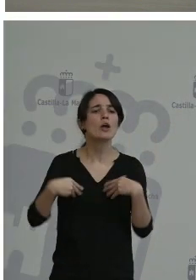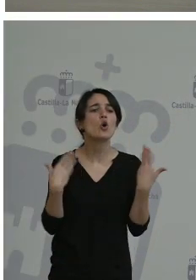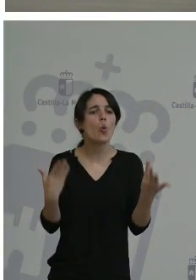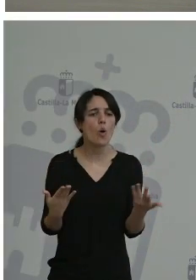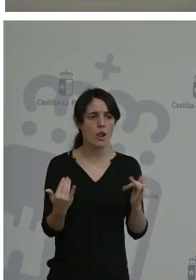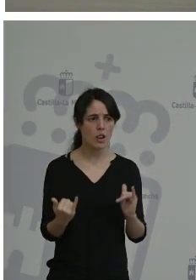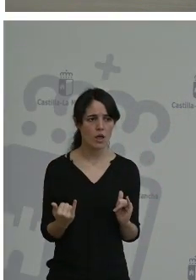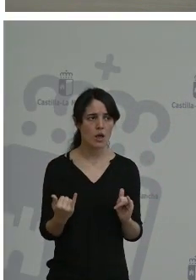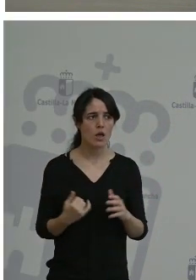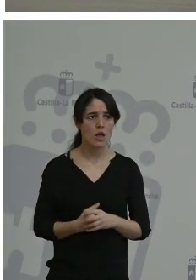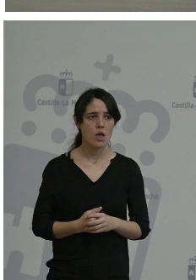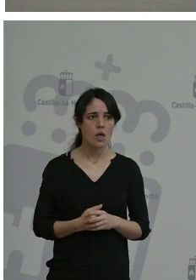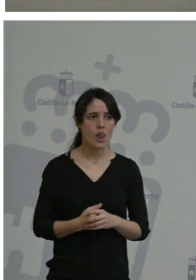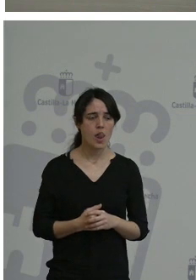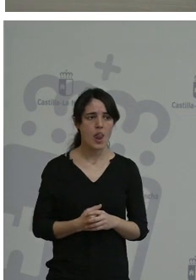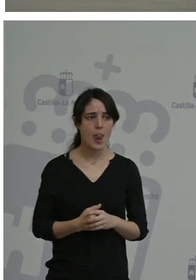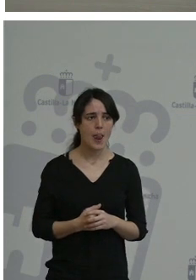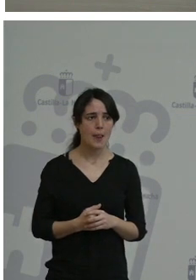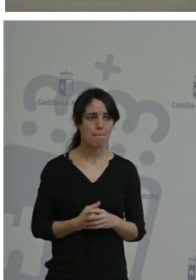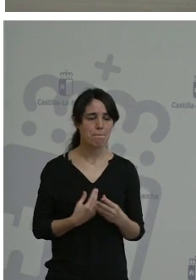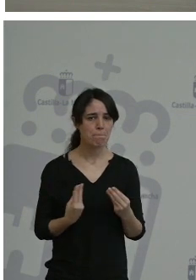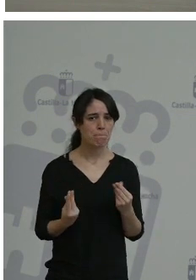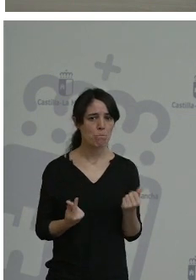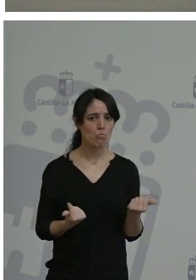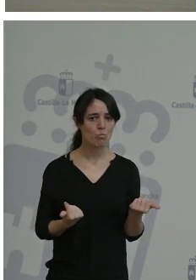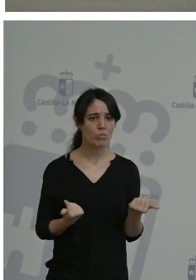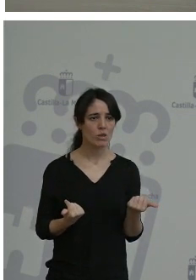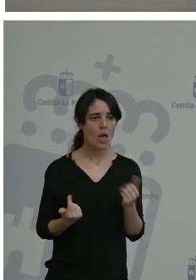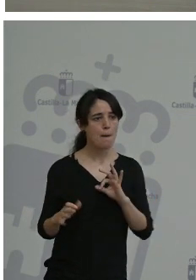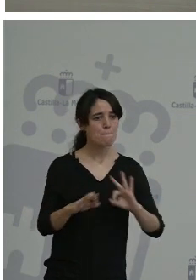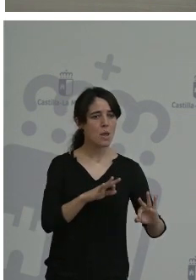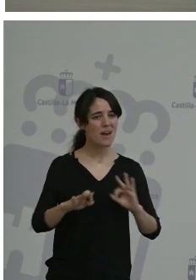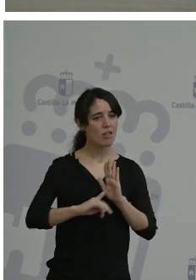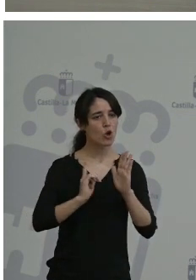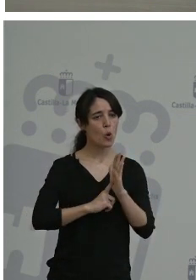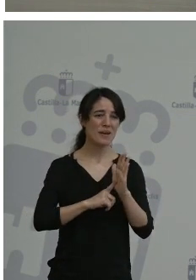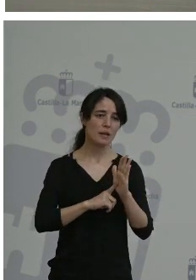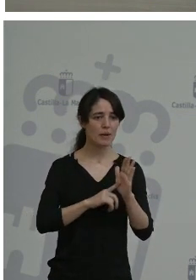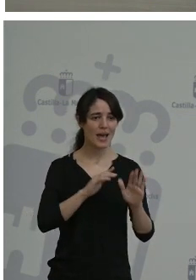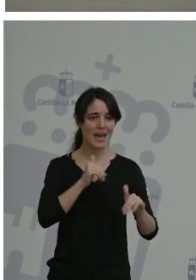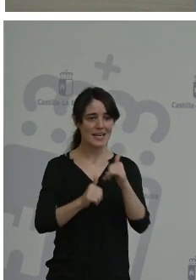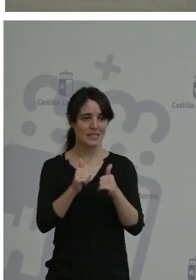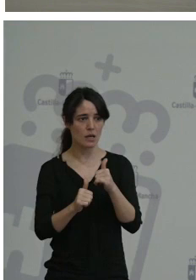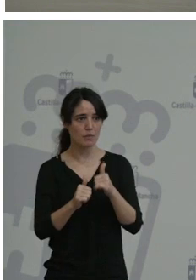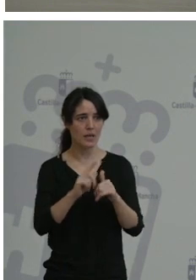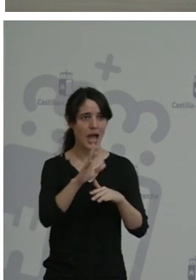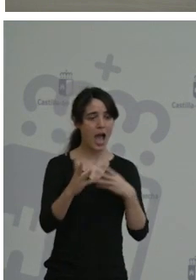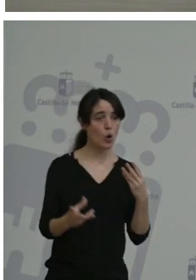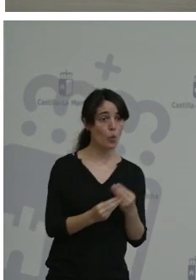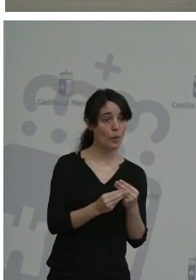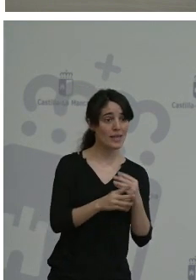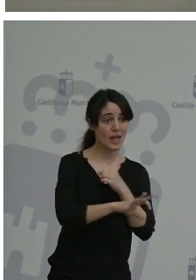la preparación concreta del examen, acompañada de los ejercicios,